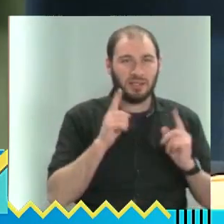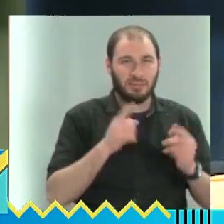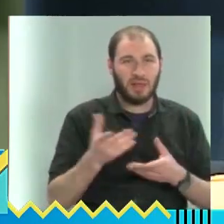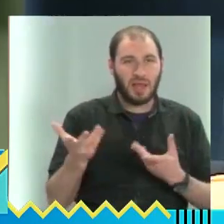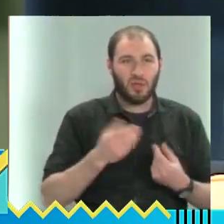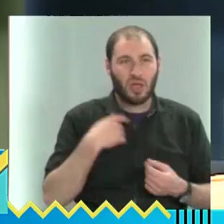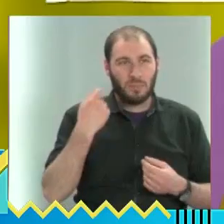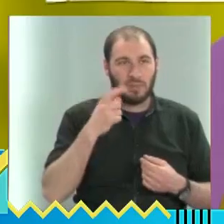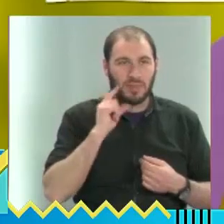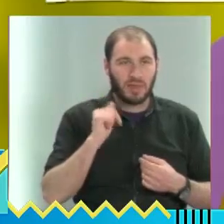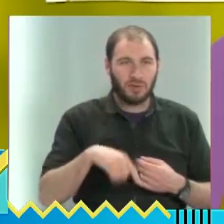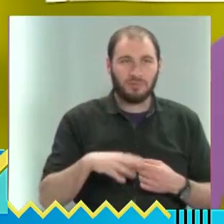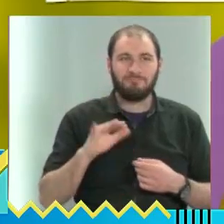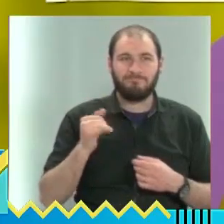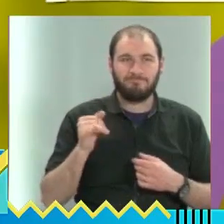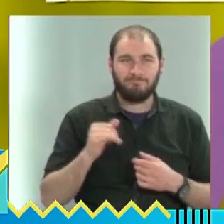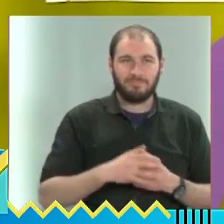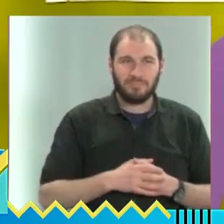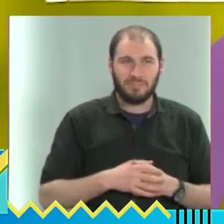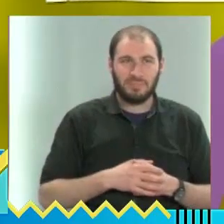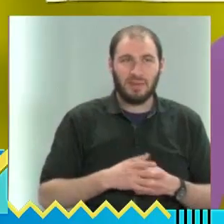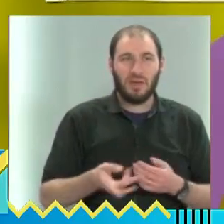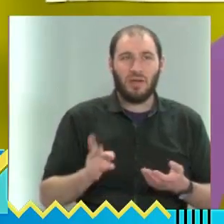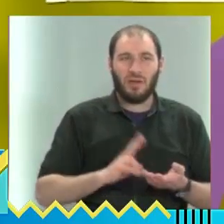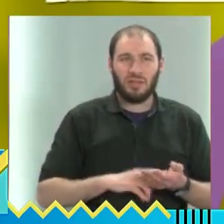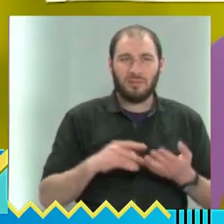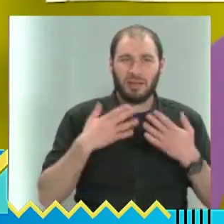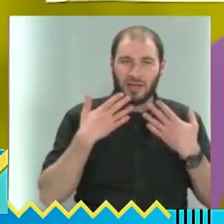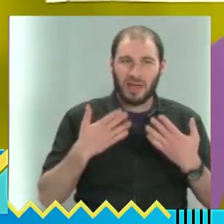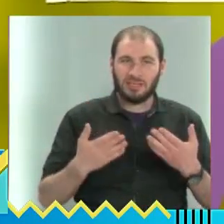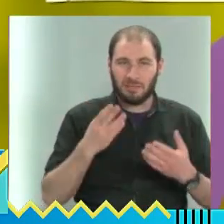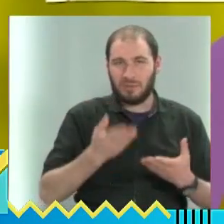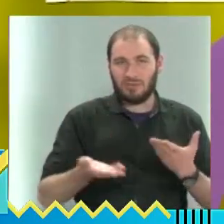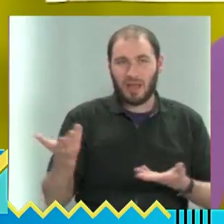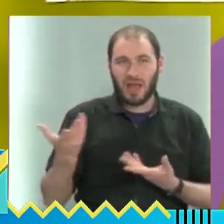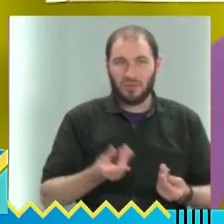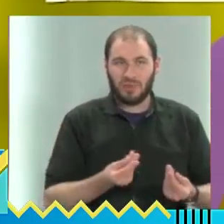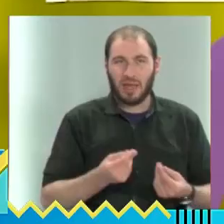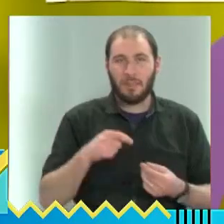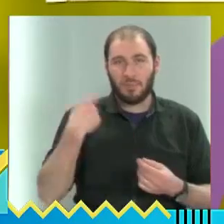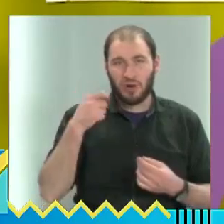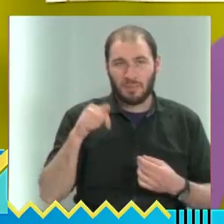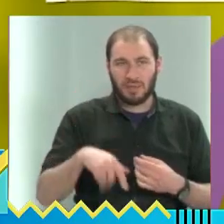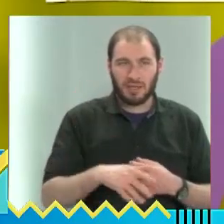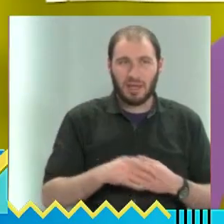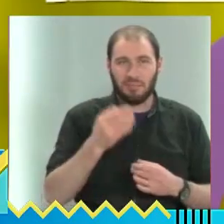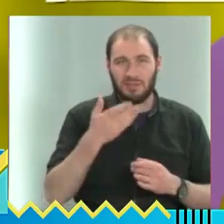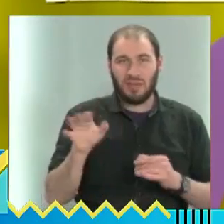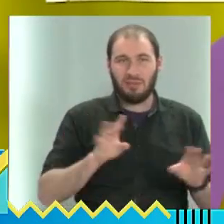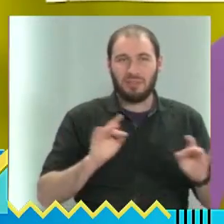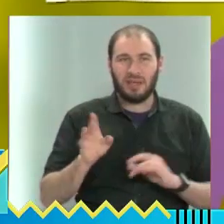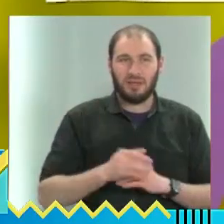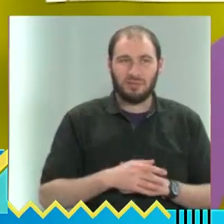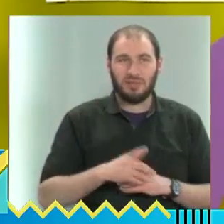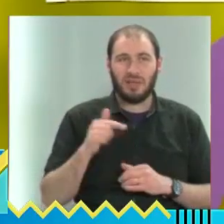colaboró para el programa del día de hoy. Por supuesto que sí, así que bueno, nuevamente también gracias a quienes colaboran con este programa, a nuestros invitados,